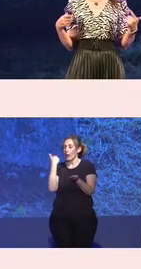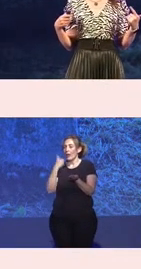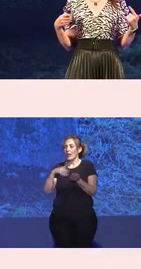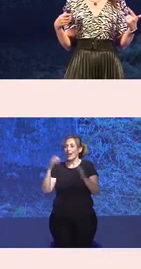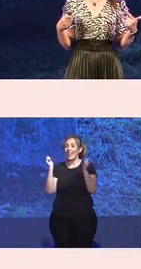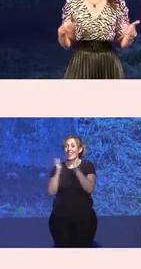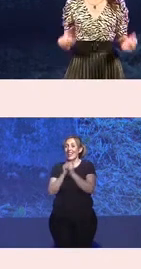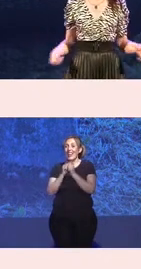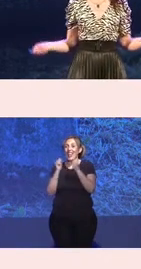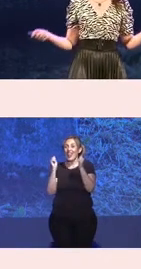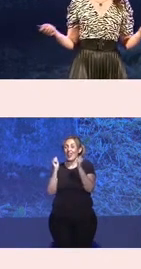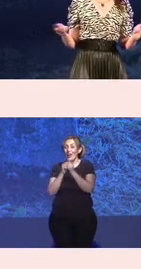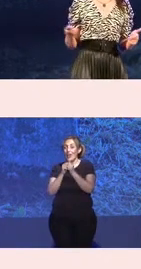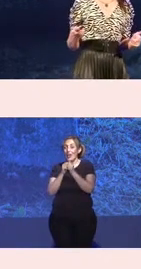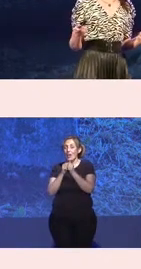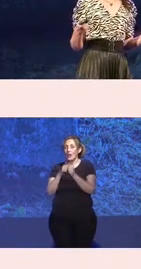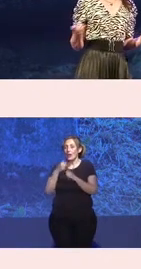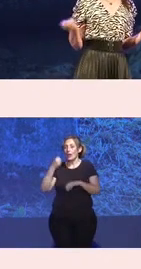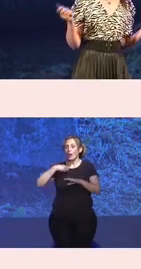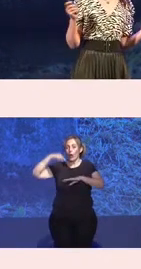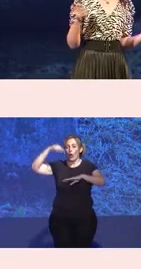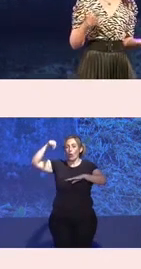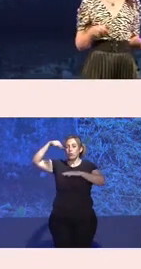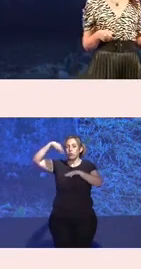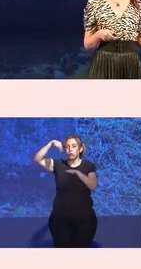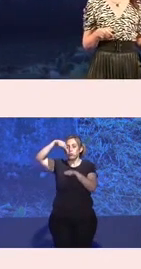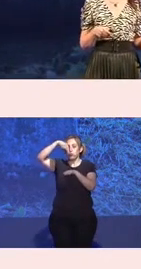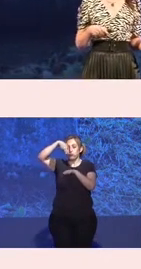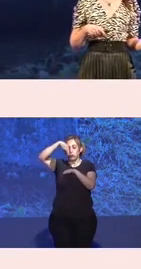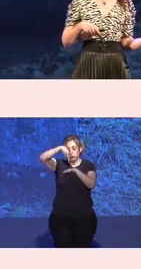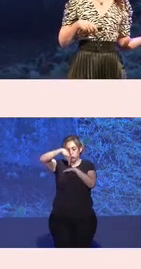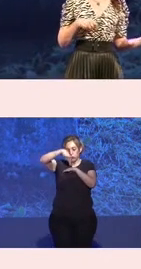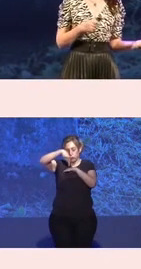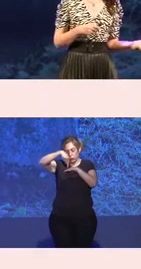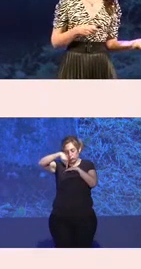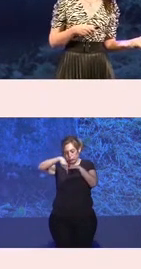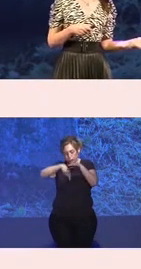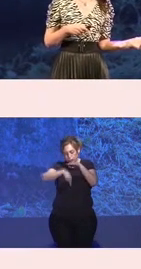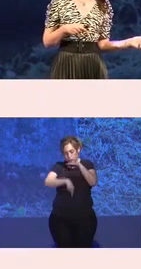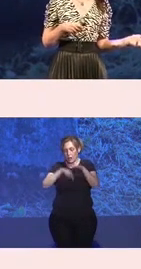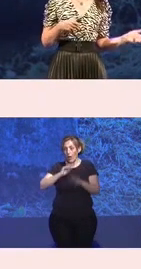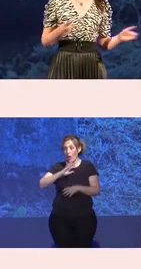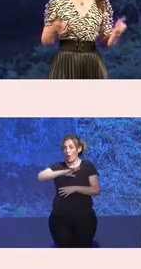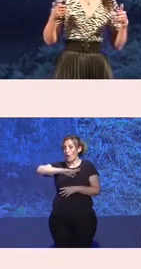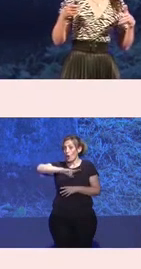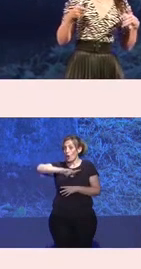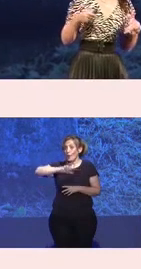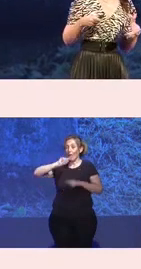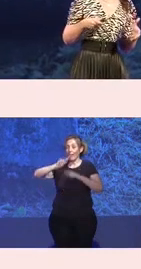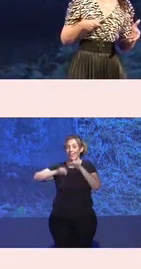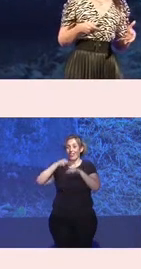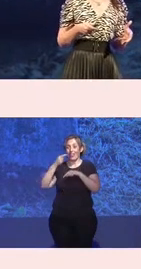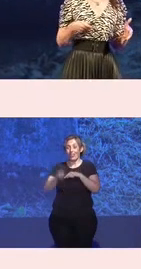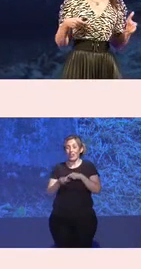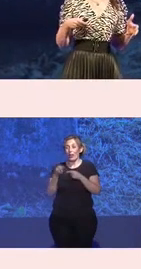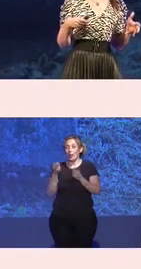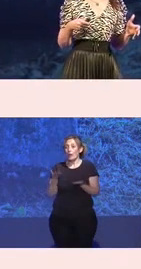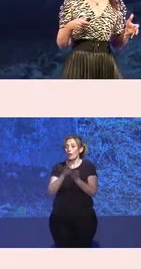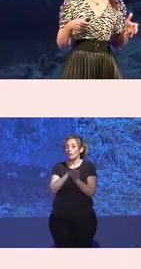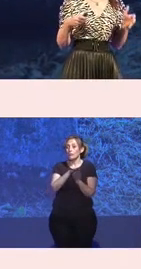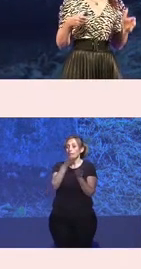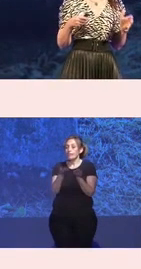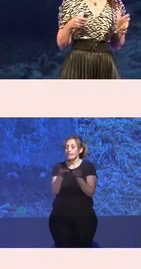fundido haciéndole un agujero en la tapa para sacar los objetos y después de robarla cuando iban a meter el cadáver